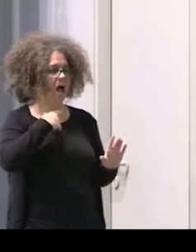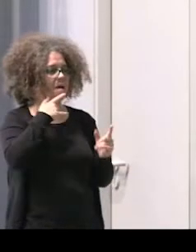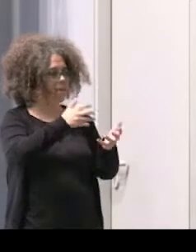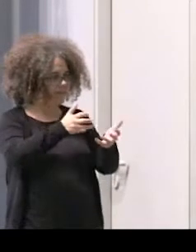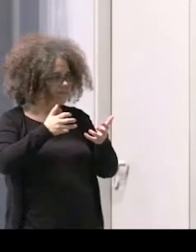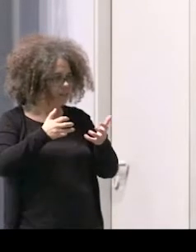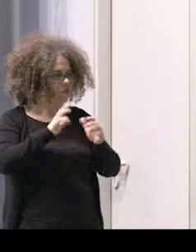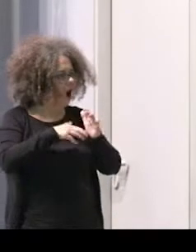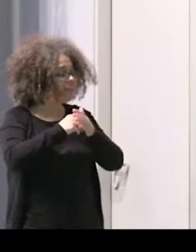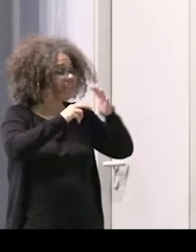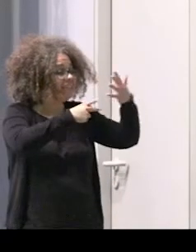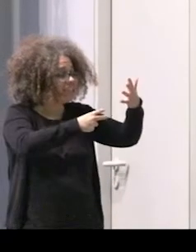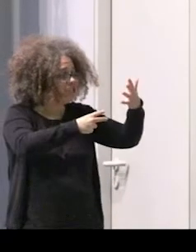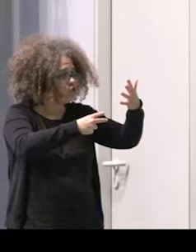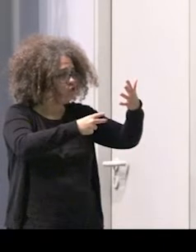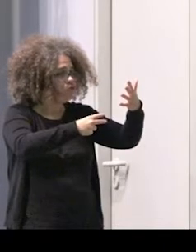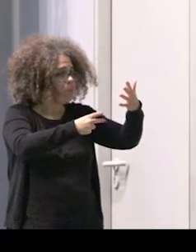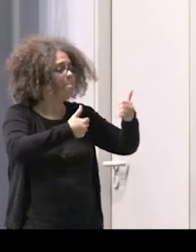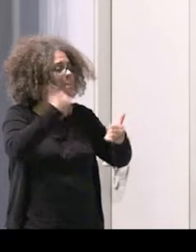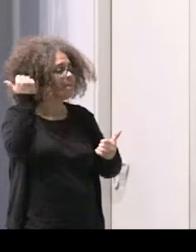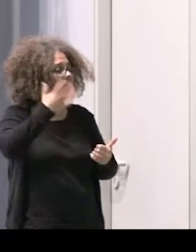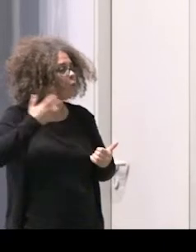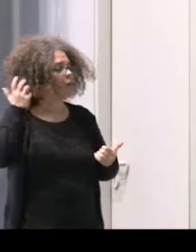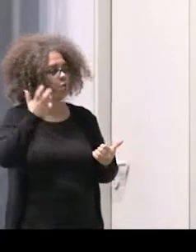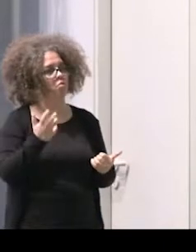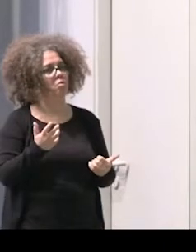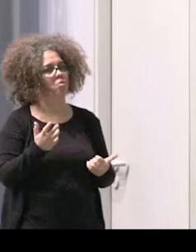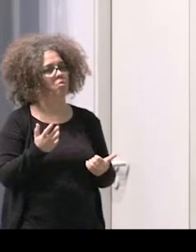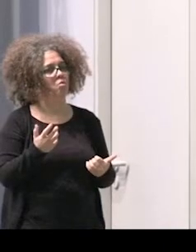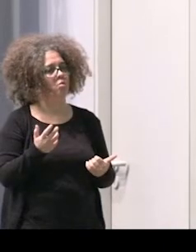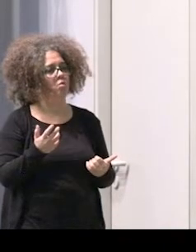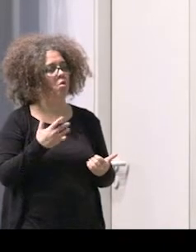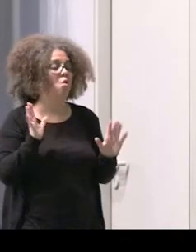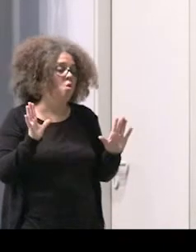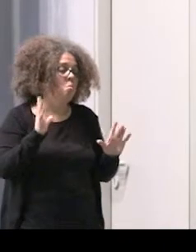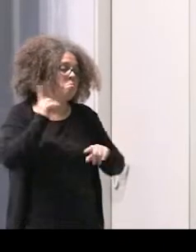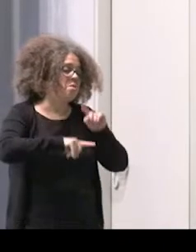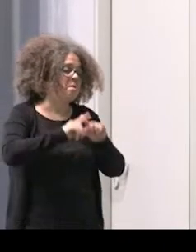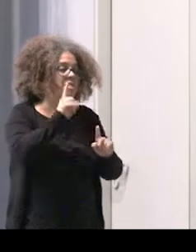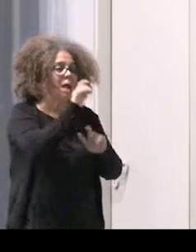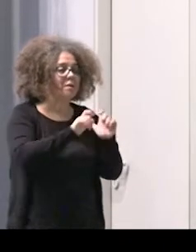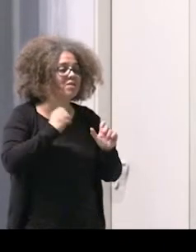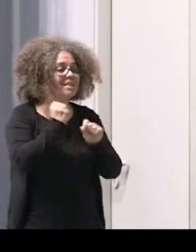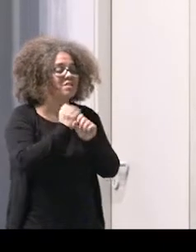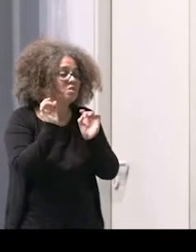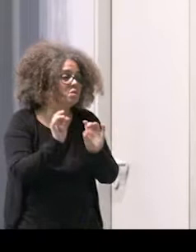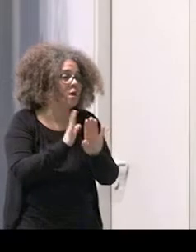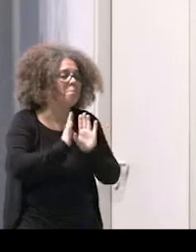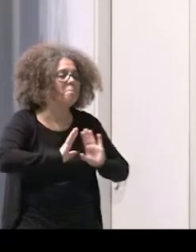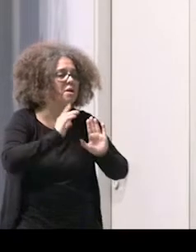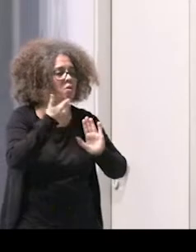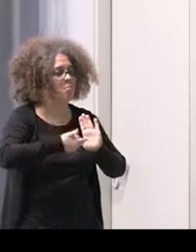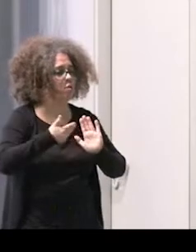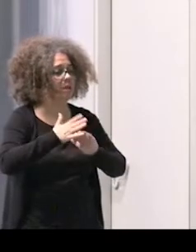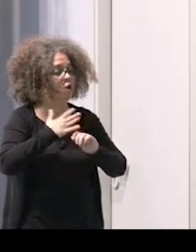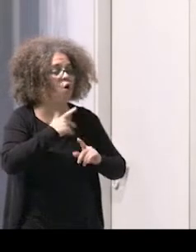hasta 7 decibelios, toleran 7 decibelios más de ruido. Hay personas que el rendimiento es igual. Lo importante es que nuestro sistema o